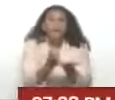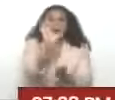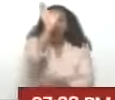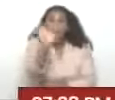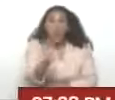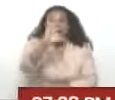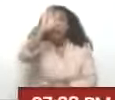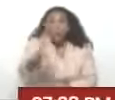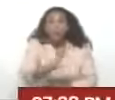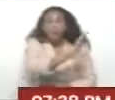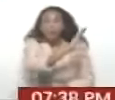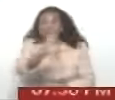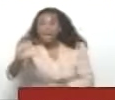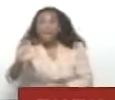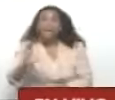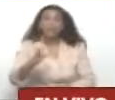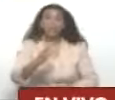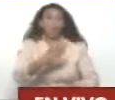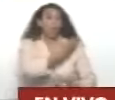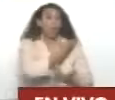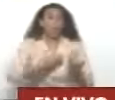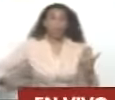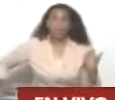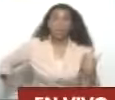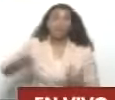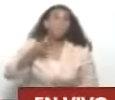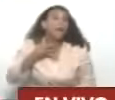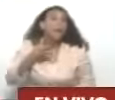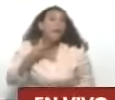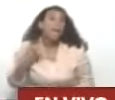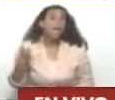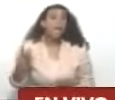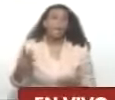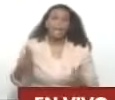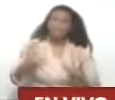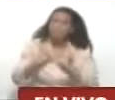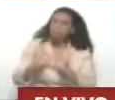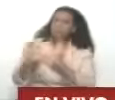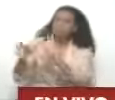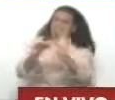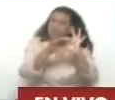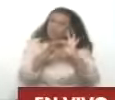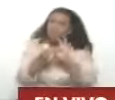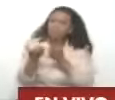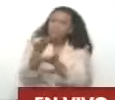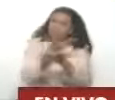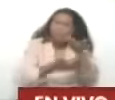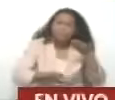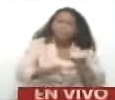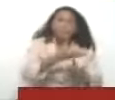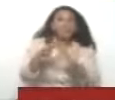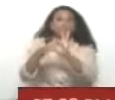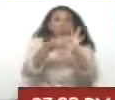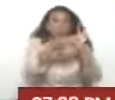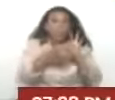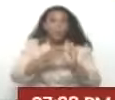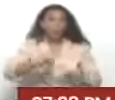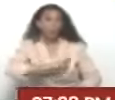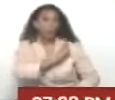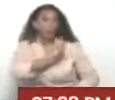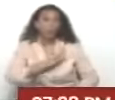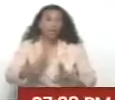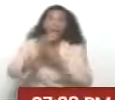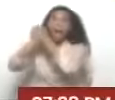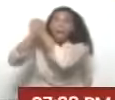les digo, cristianos evangélicos y católicos, necesitamos un concepto ecuménico de unión entre los que amamos a